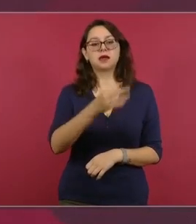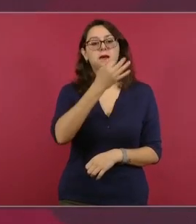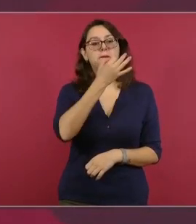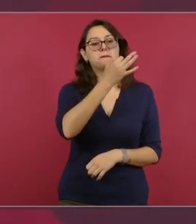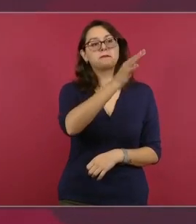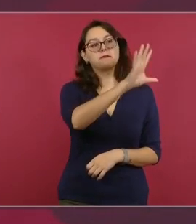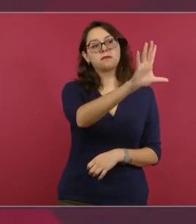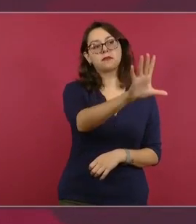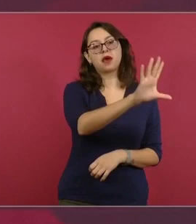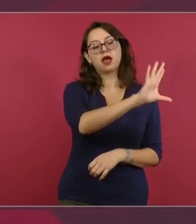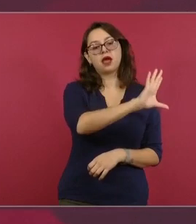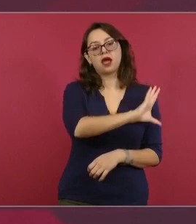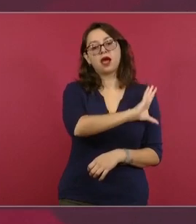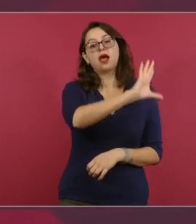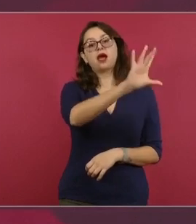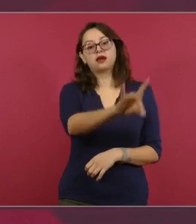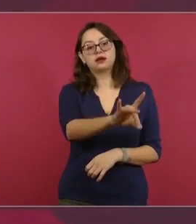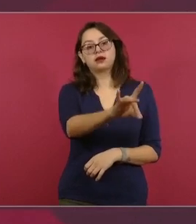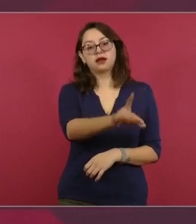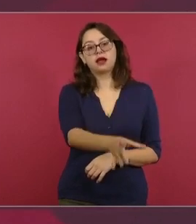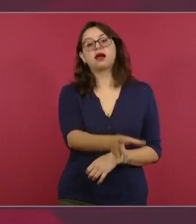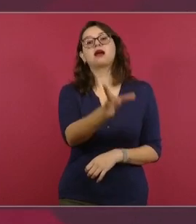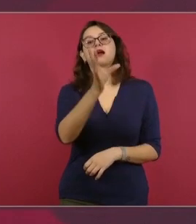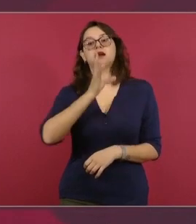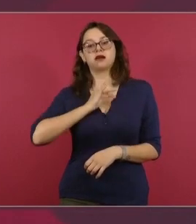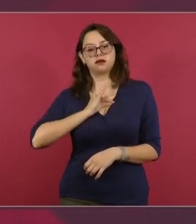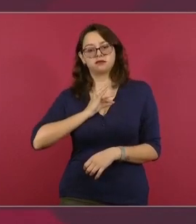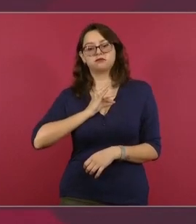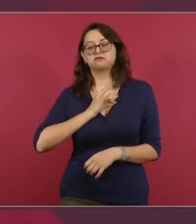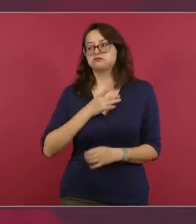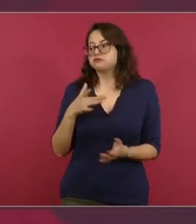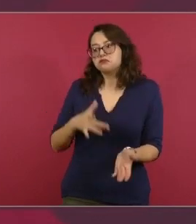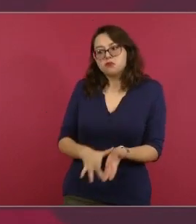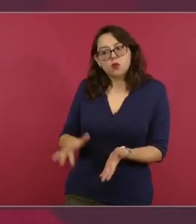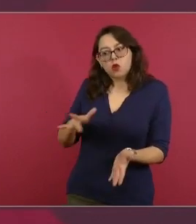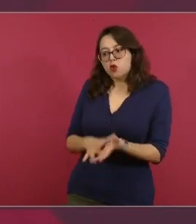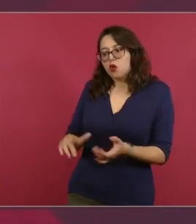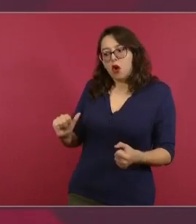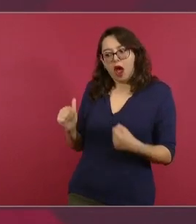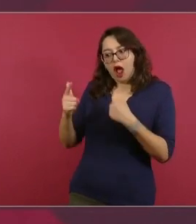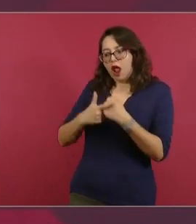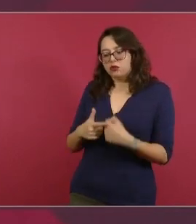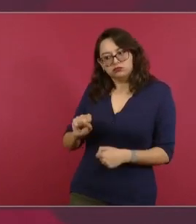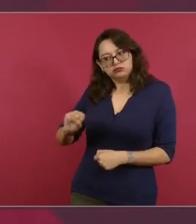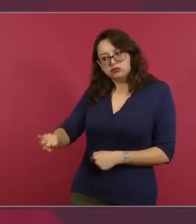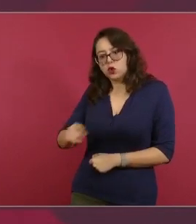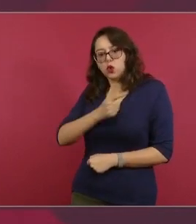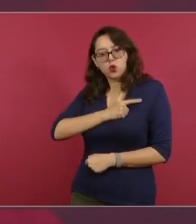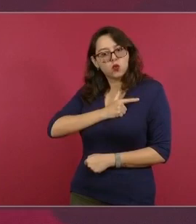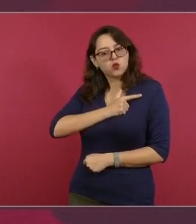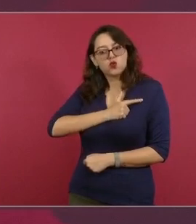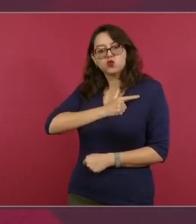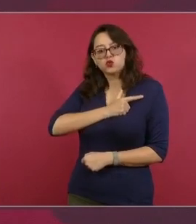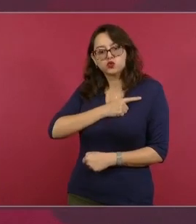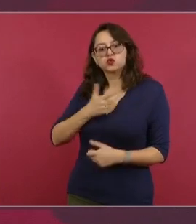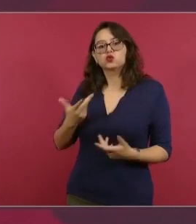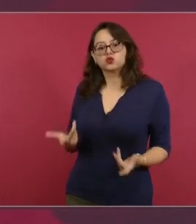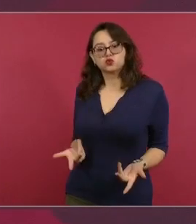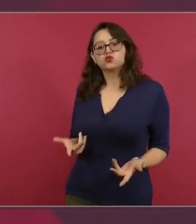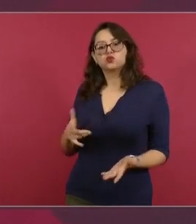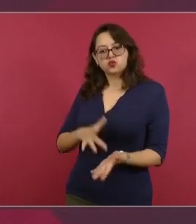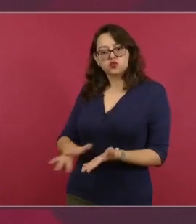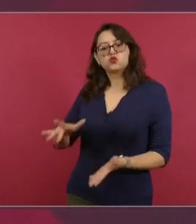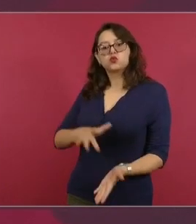a decir que contáramos con todo el apoyo que ellos estaban muy